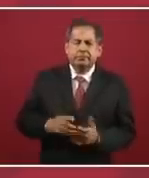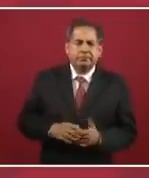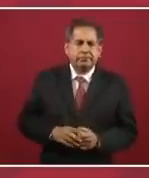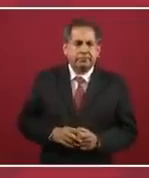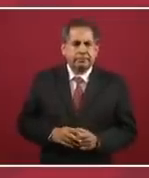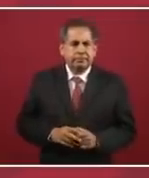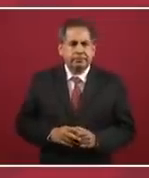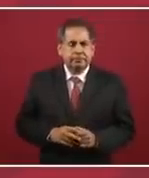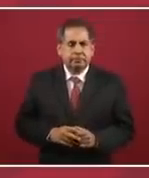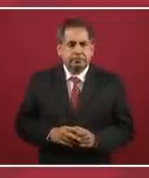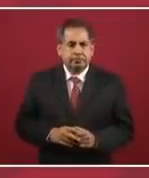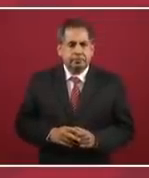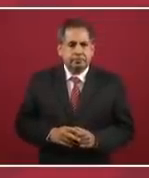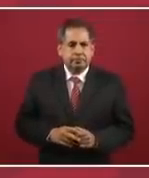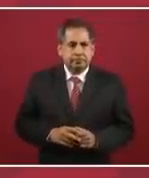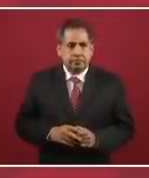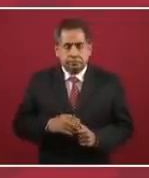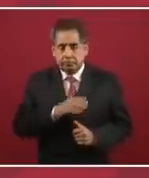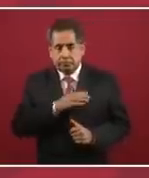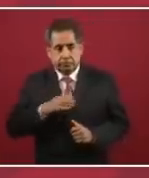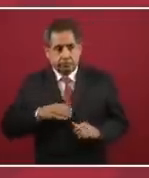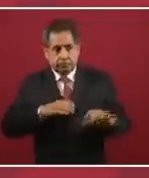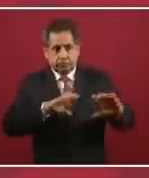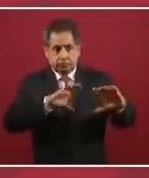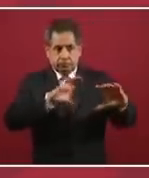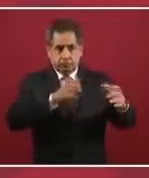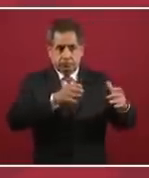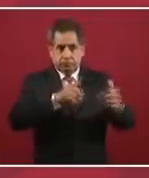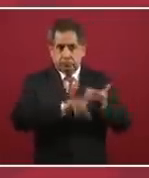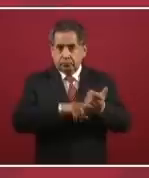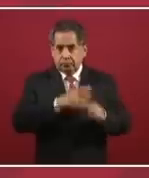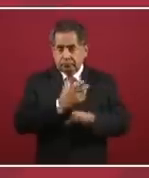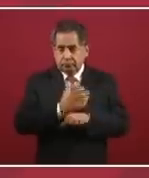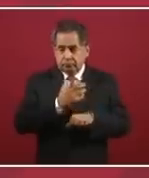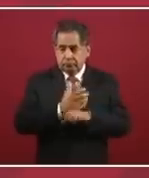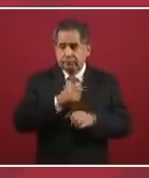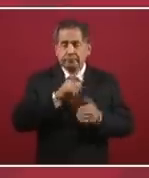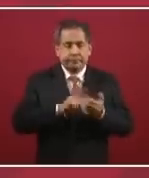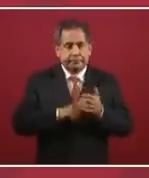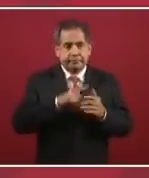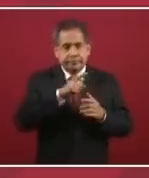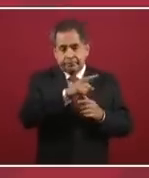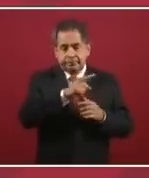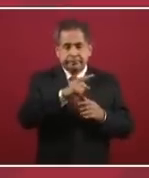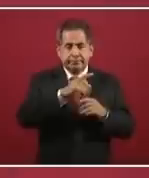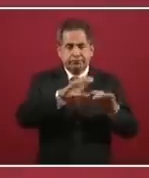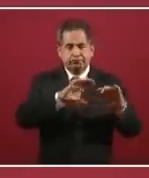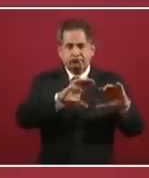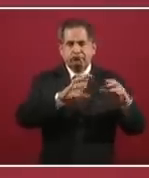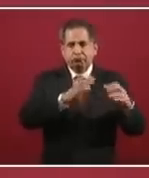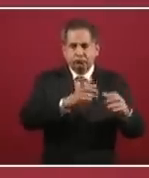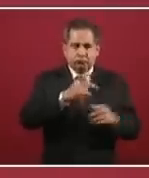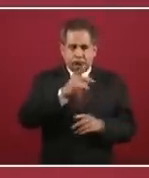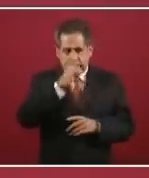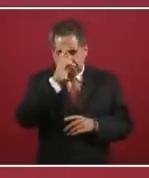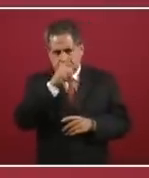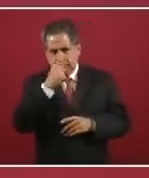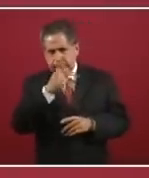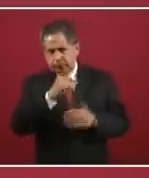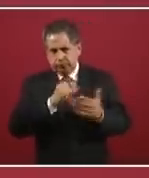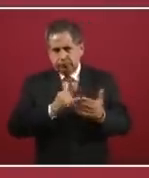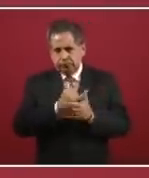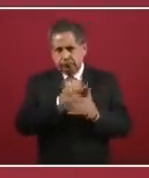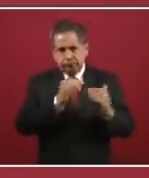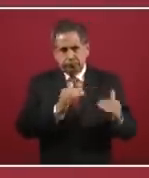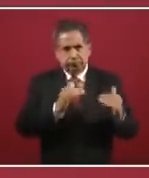el Congreso de Estados Unidos, desde luego esta es una decisión soberana